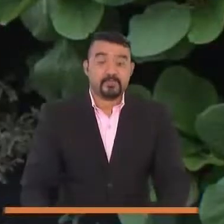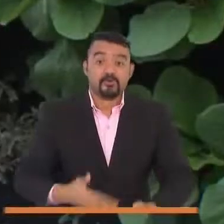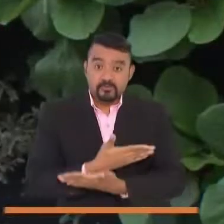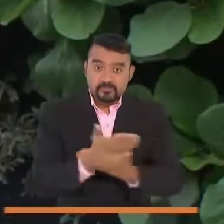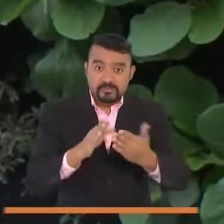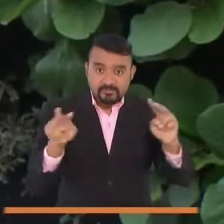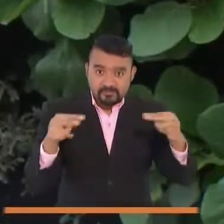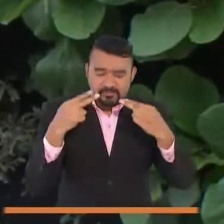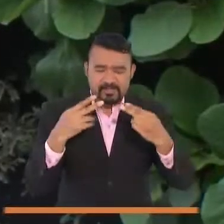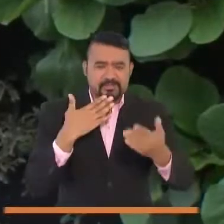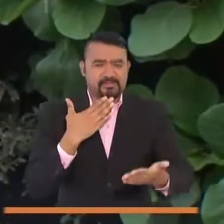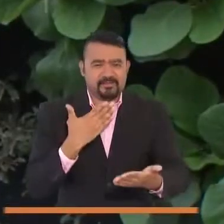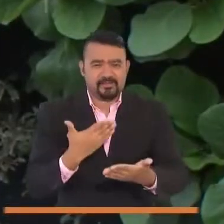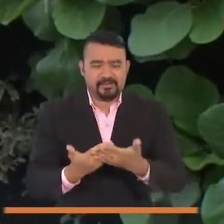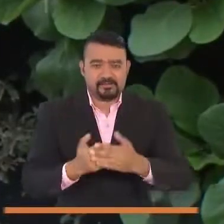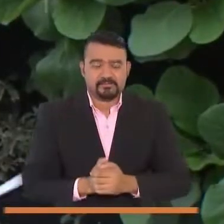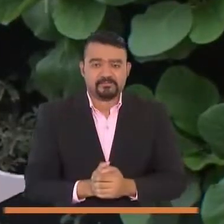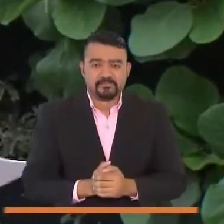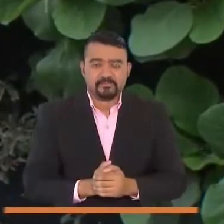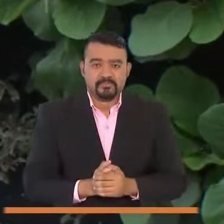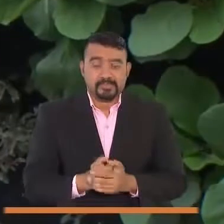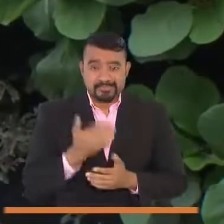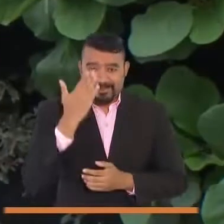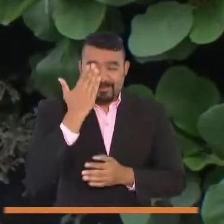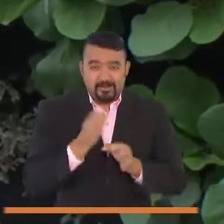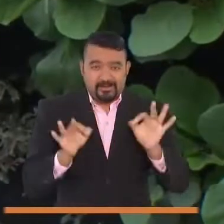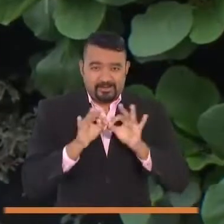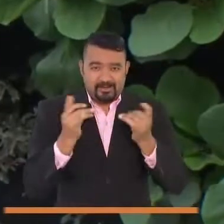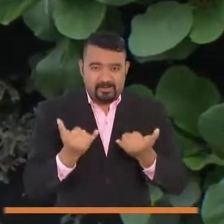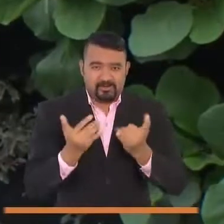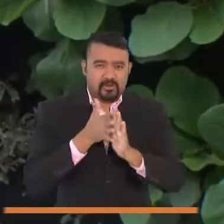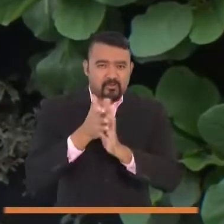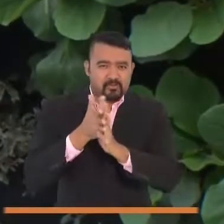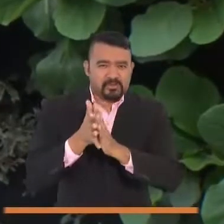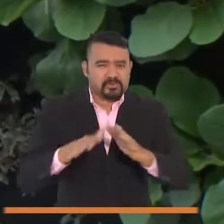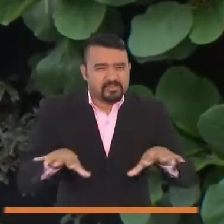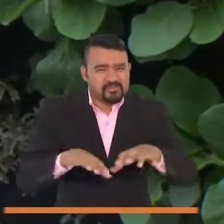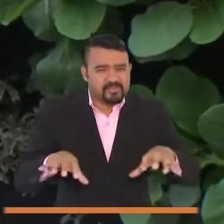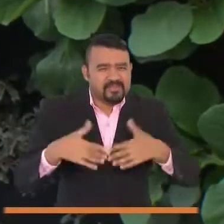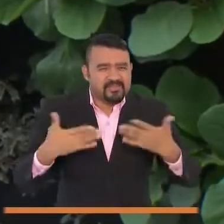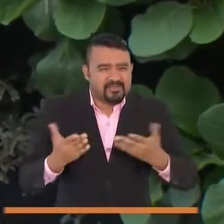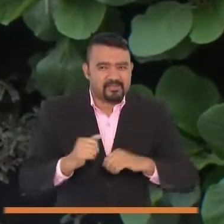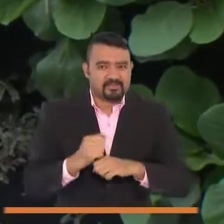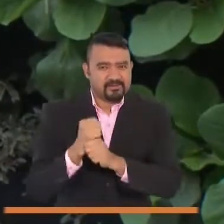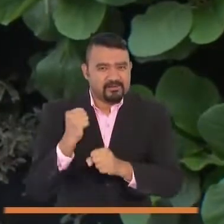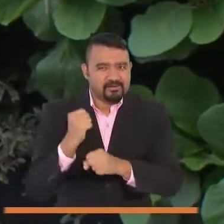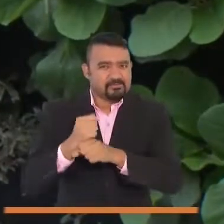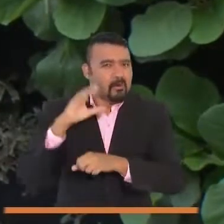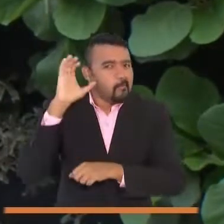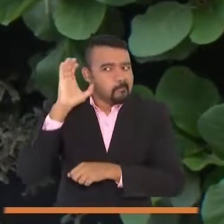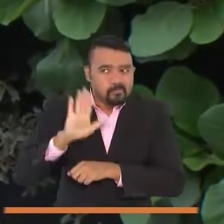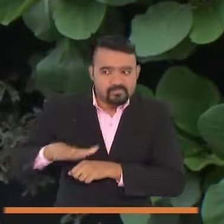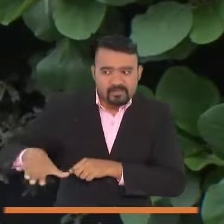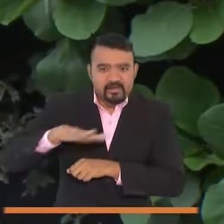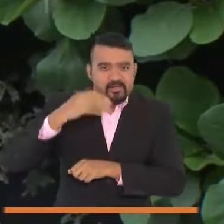muchísimas gracias por la compañía y por la audiencia. Es importante que ustedes conozcan todas las obras que se van a inaugurar en